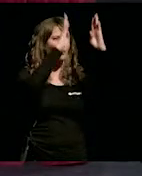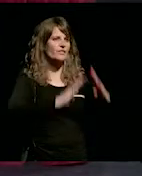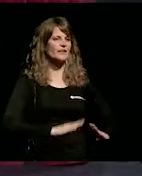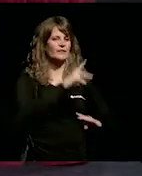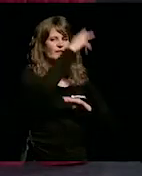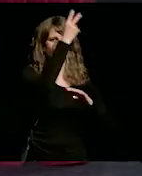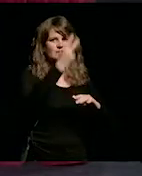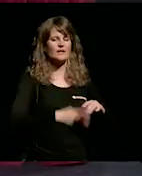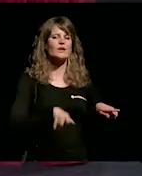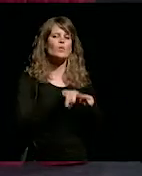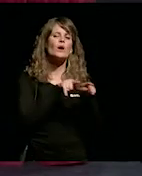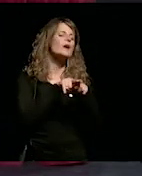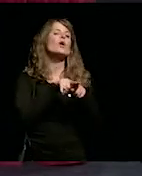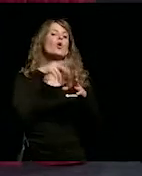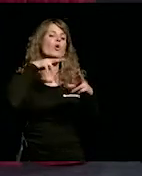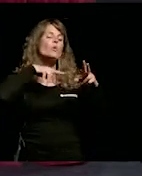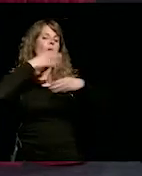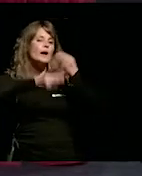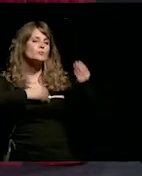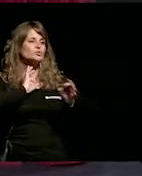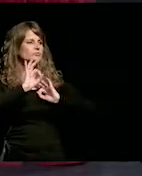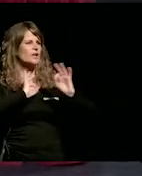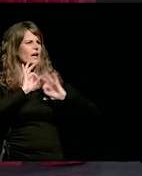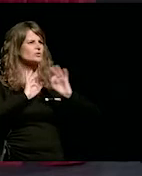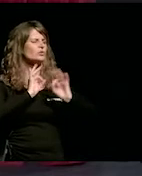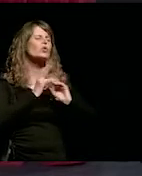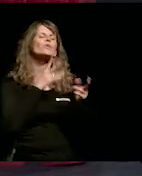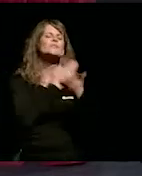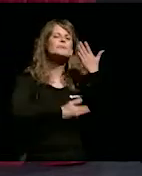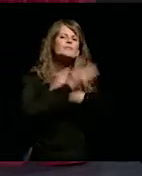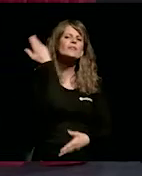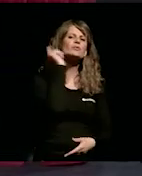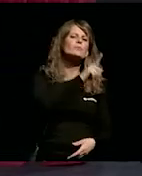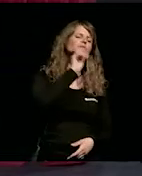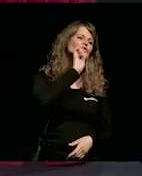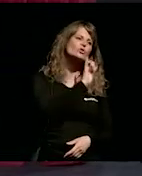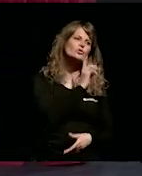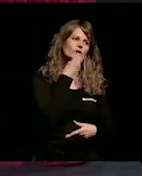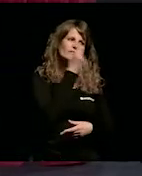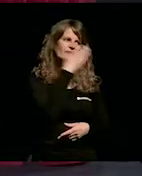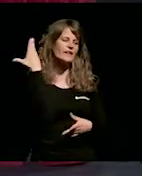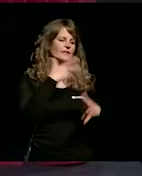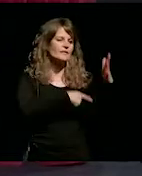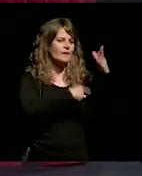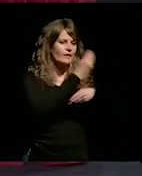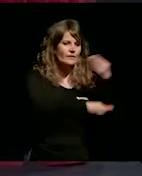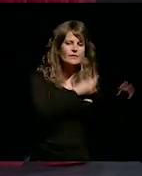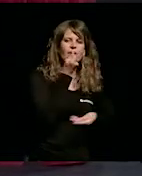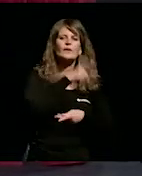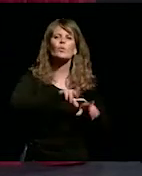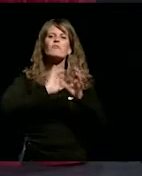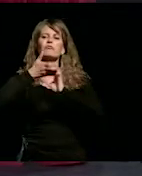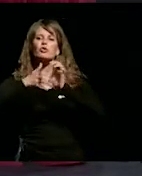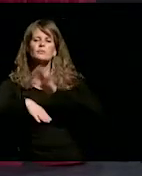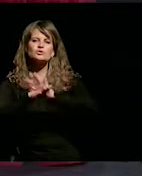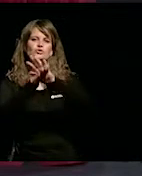y produzcamos obras con artistas discapacitados y sordos, que desarrollemos sus habilidades actorales de forma